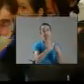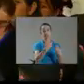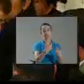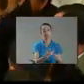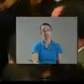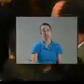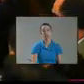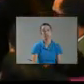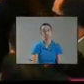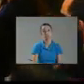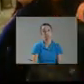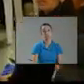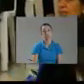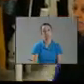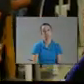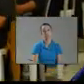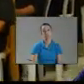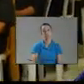ves tu situación.